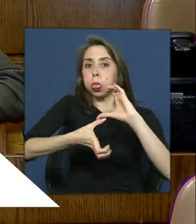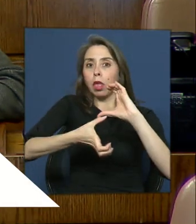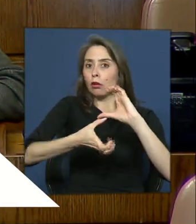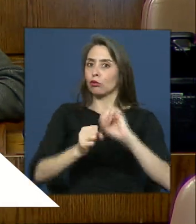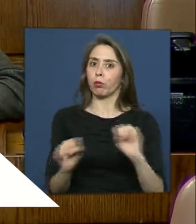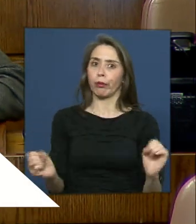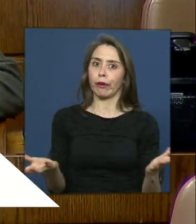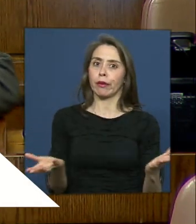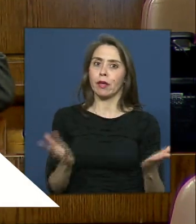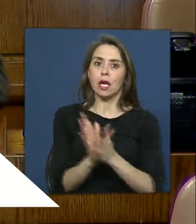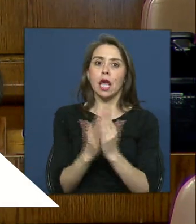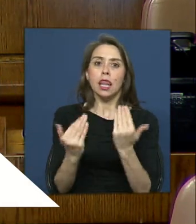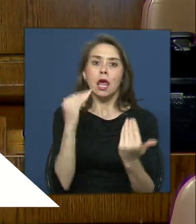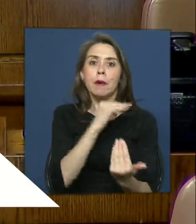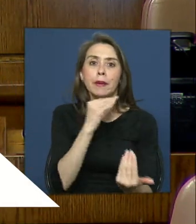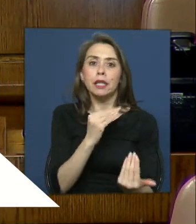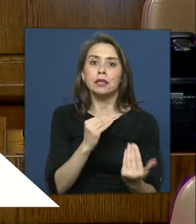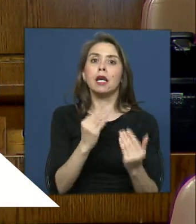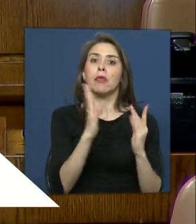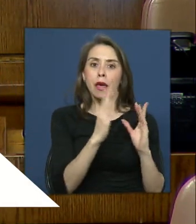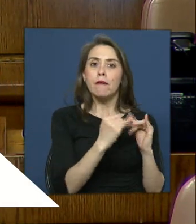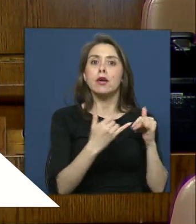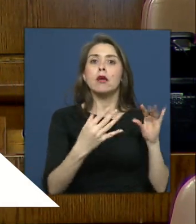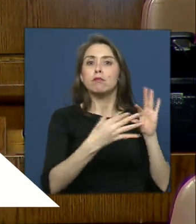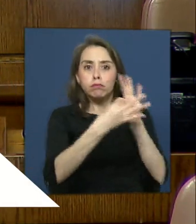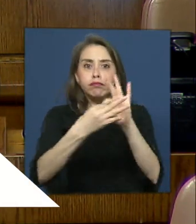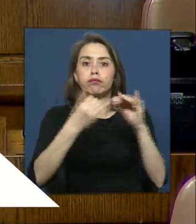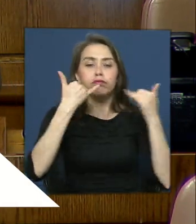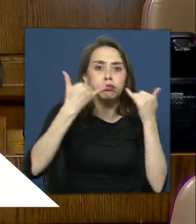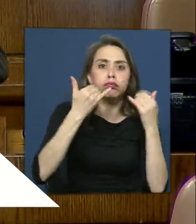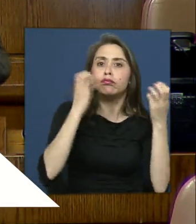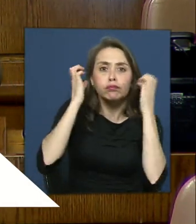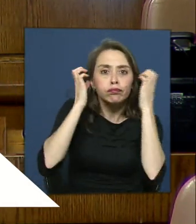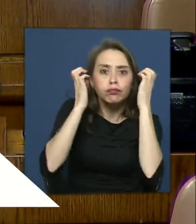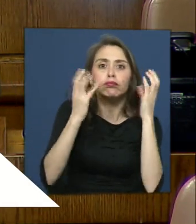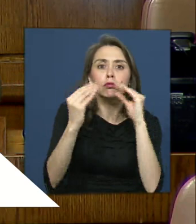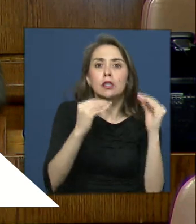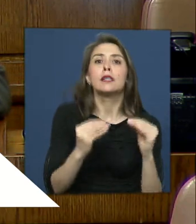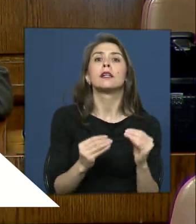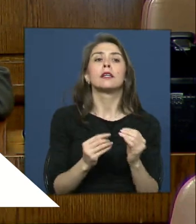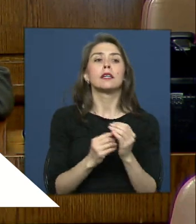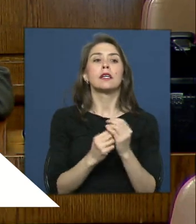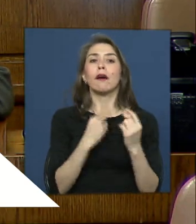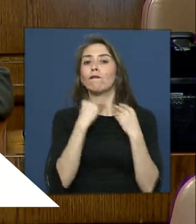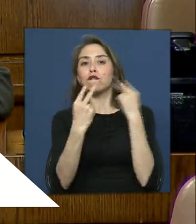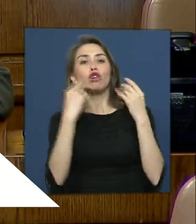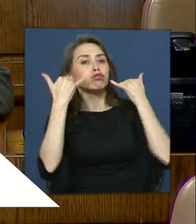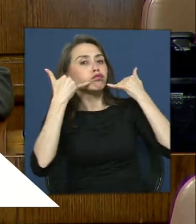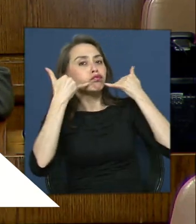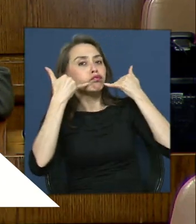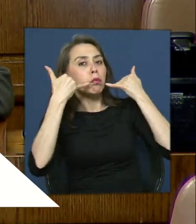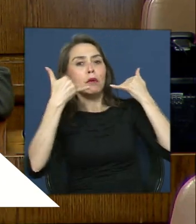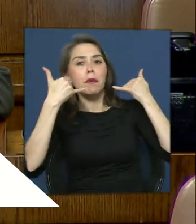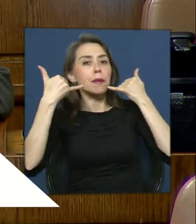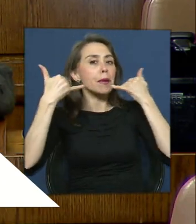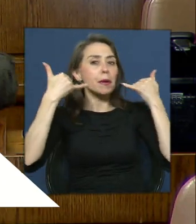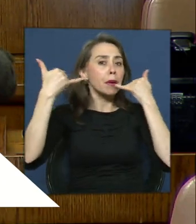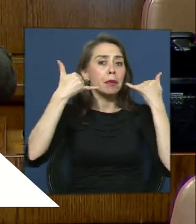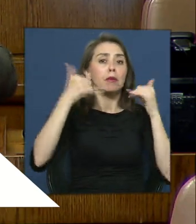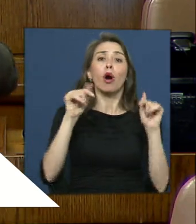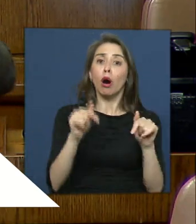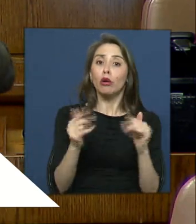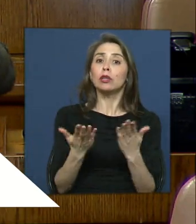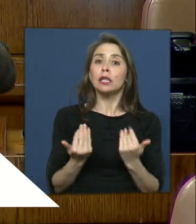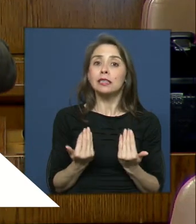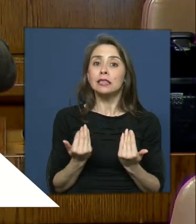eso no solo se necesita hoy día la entrega de datos en voz, se necesita hoy día